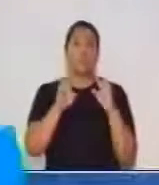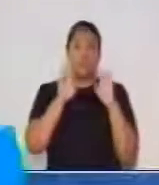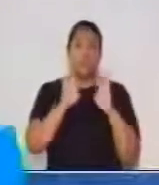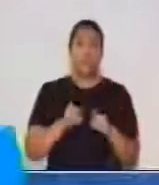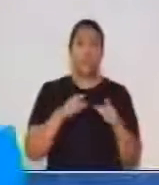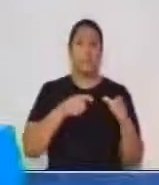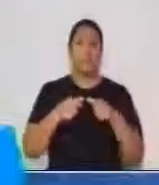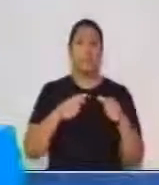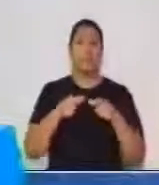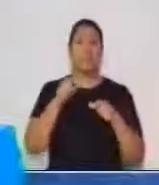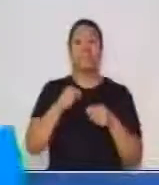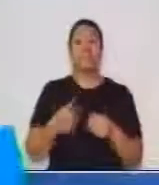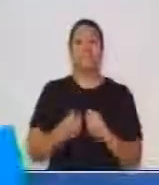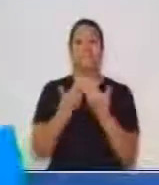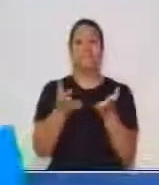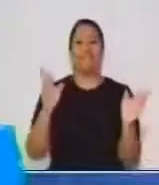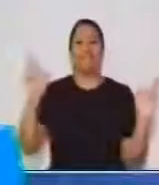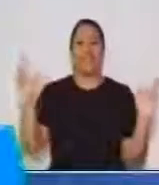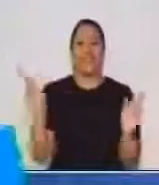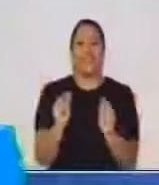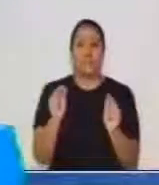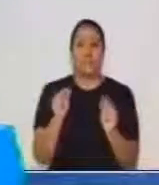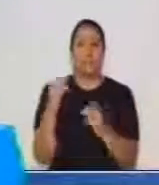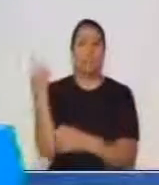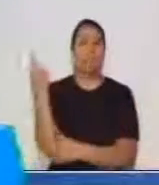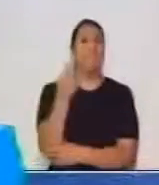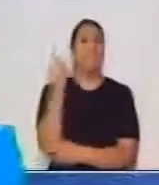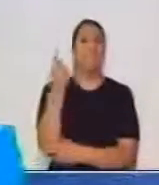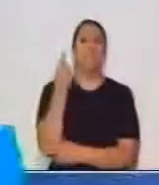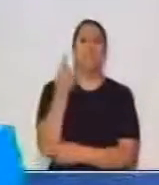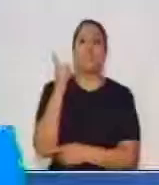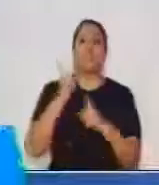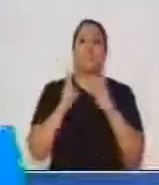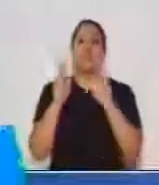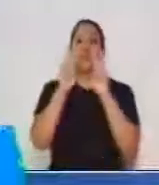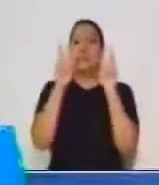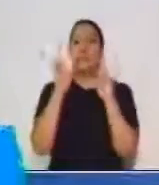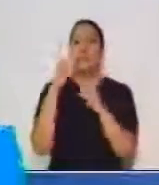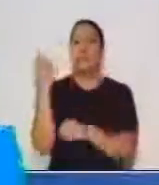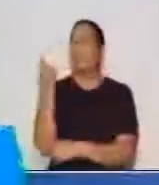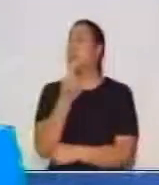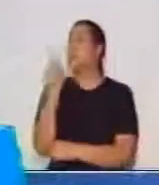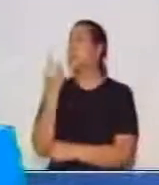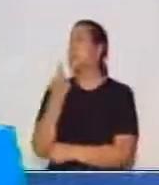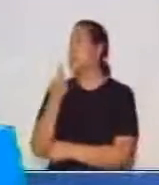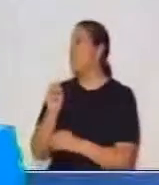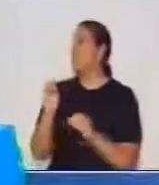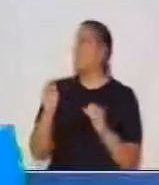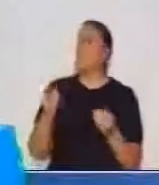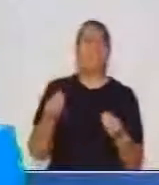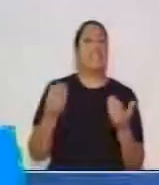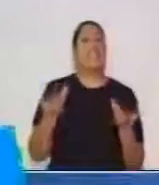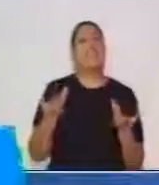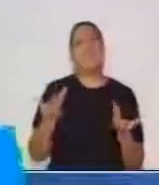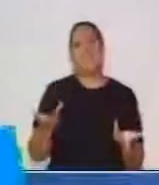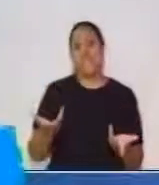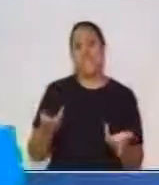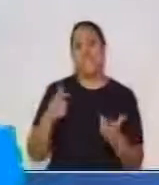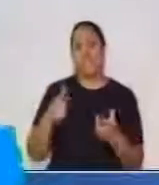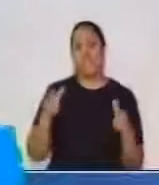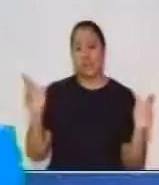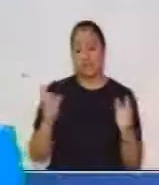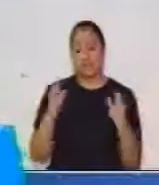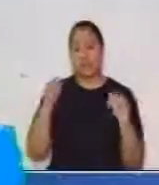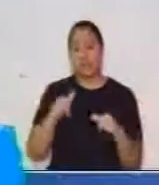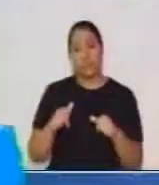el resumen de los puntos más importantes a lo largo de la mesa redonda, qué fue lo que se trató, la conclusión